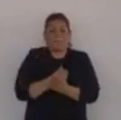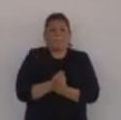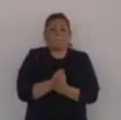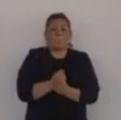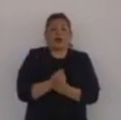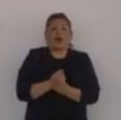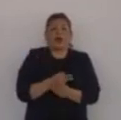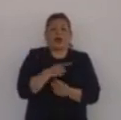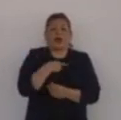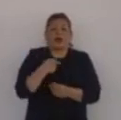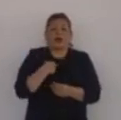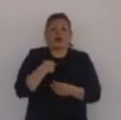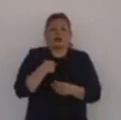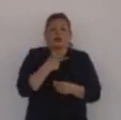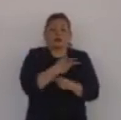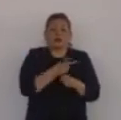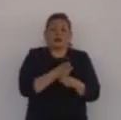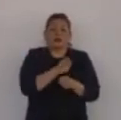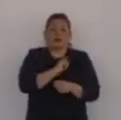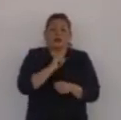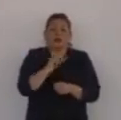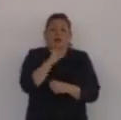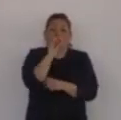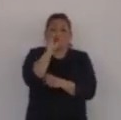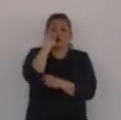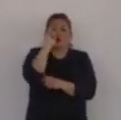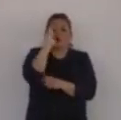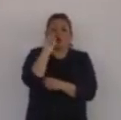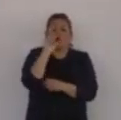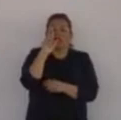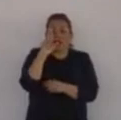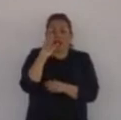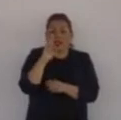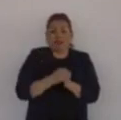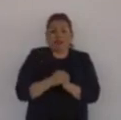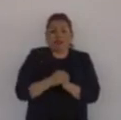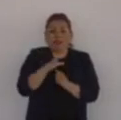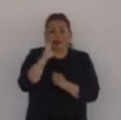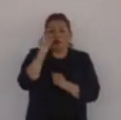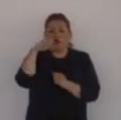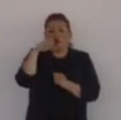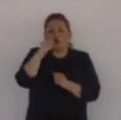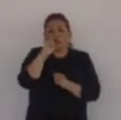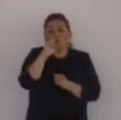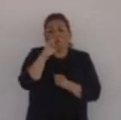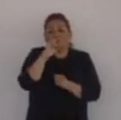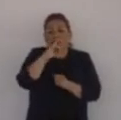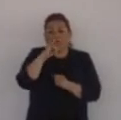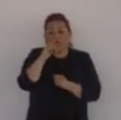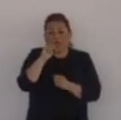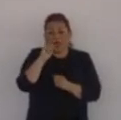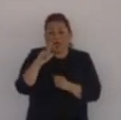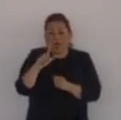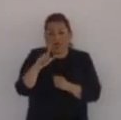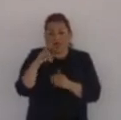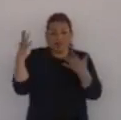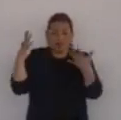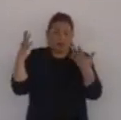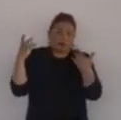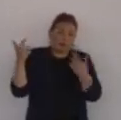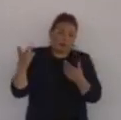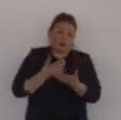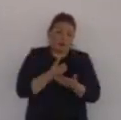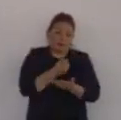nuestros invitados especiales, la presencia de Óscar Luis Munguía Franco, concejal de esta alcaldía. Vamos a saludarlo con un fuerte